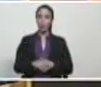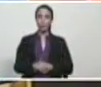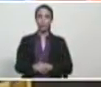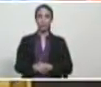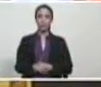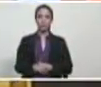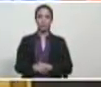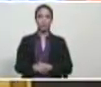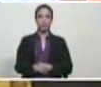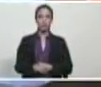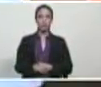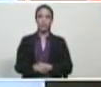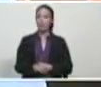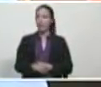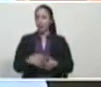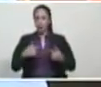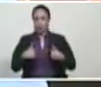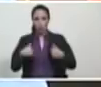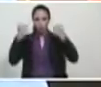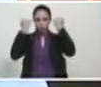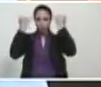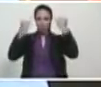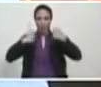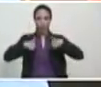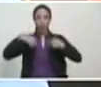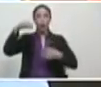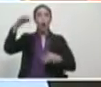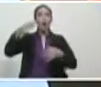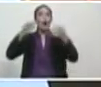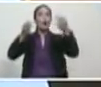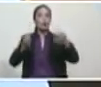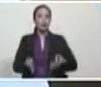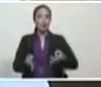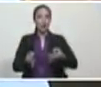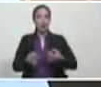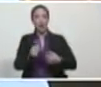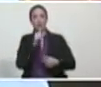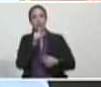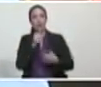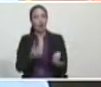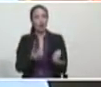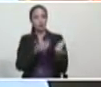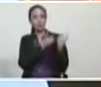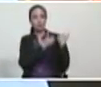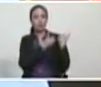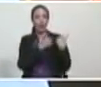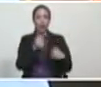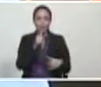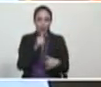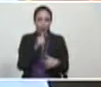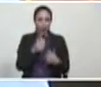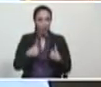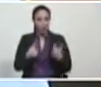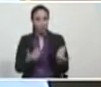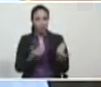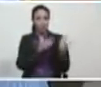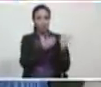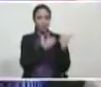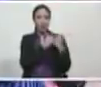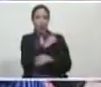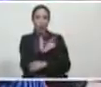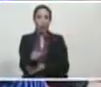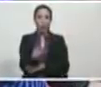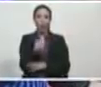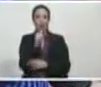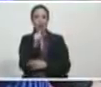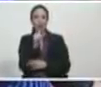¿Quién puede sacar decretos en Gaceta Oficial? ¿Quién gobierna a través de decretos, mandato?